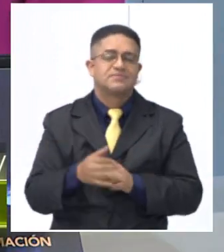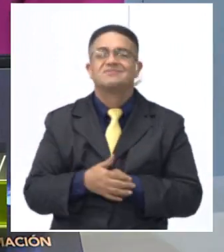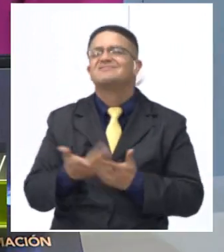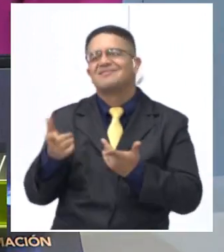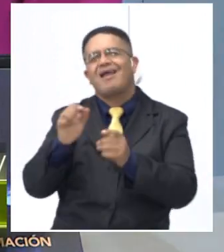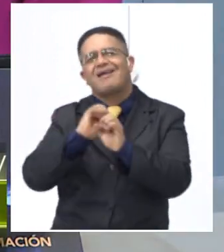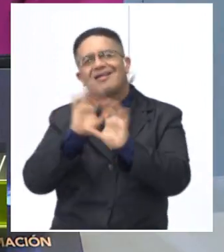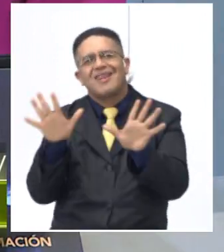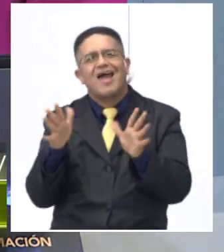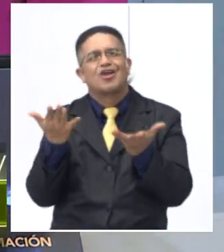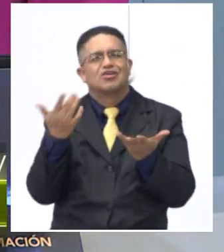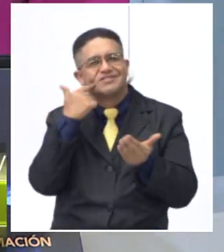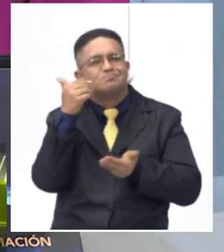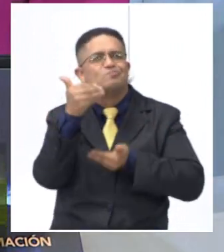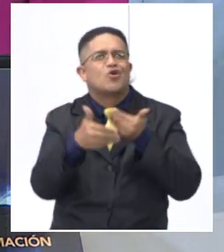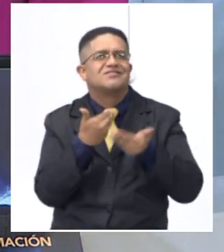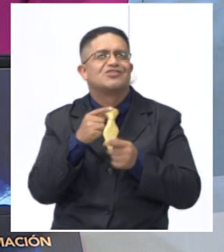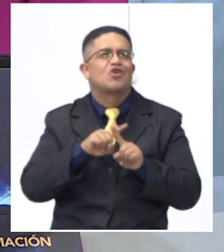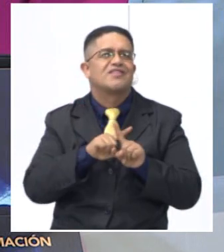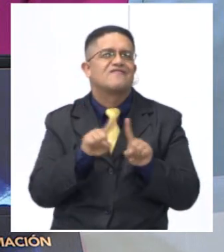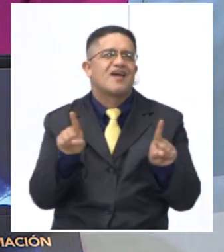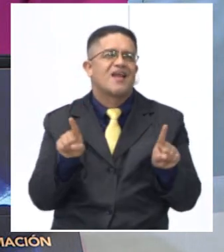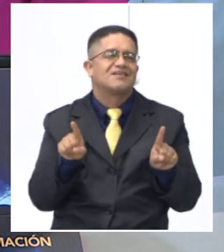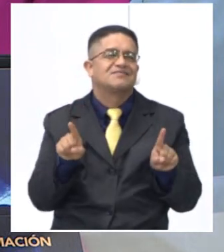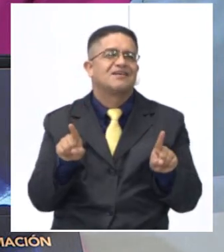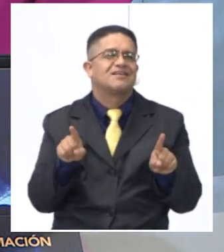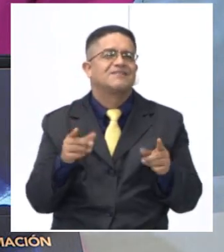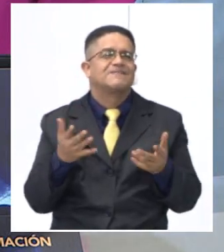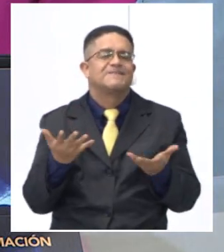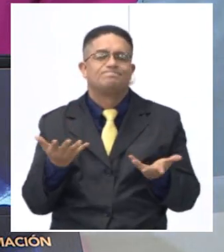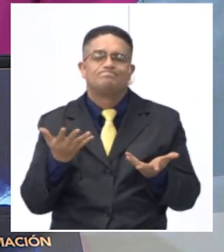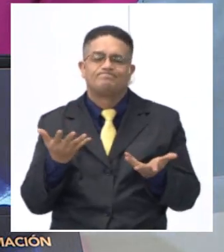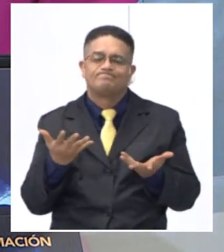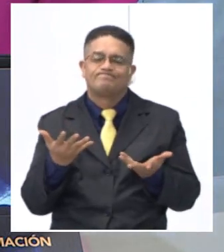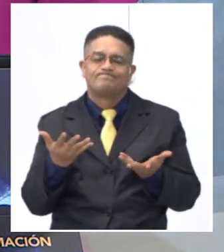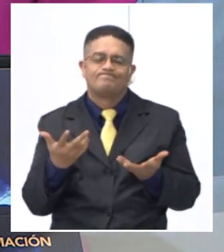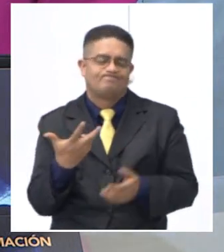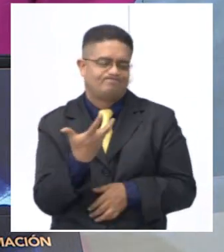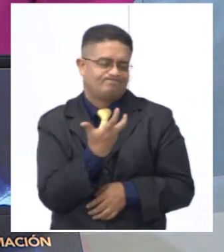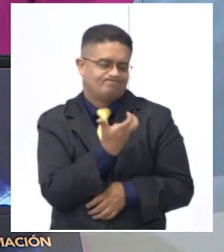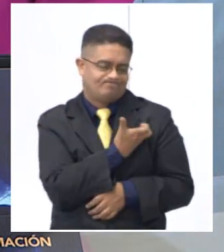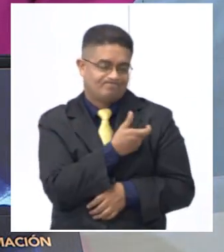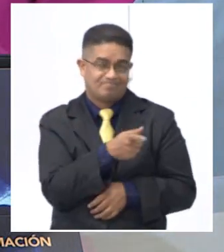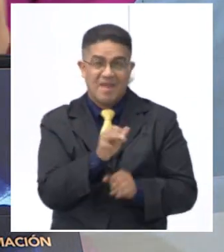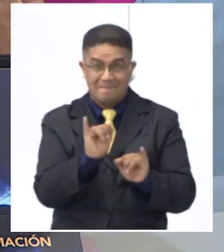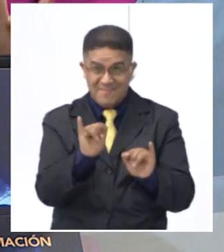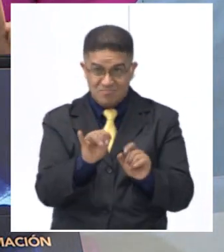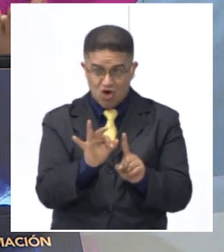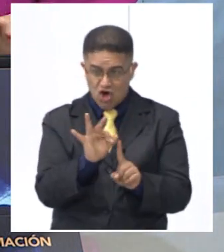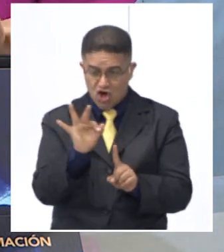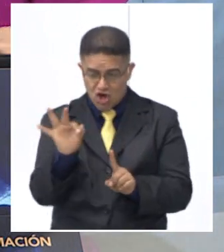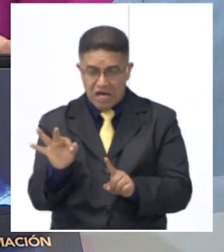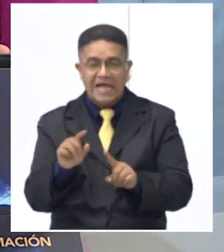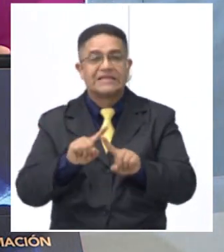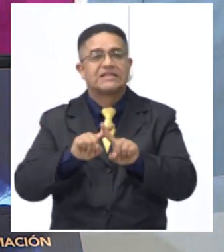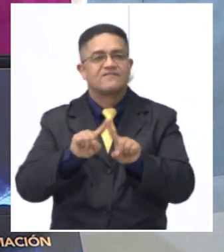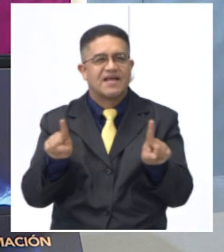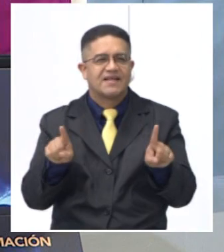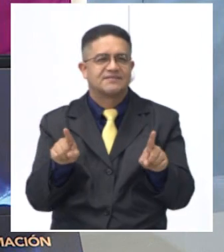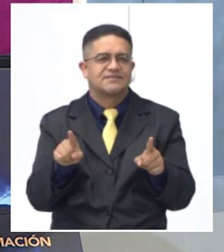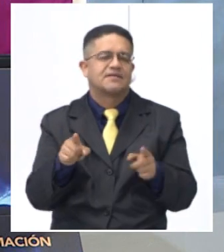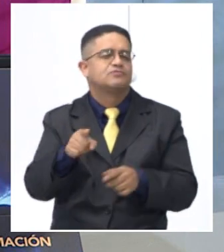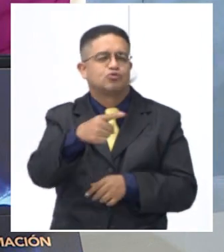proceso distinto, que era lo que justamente hablábamos antes de entrar al aire, y es inocular este virus de una forma distinta, no como lo